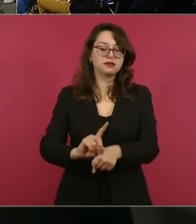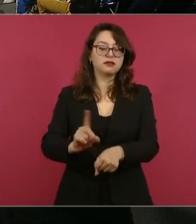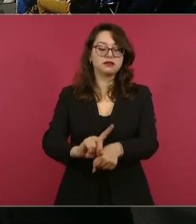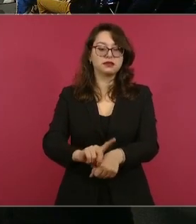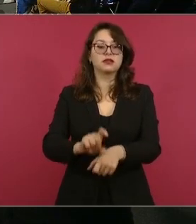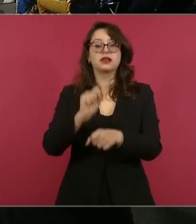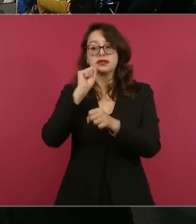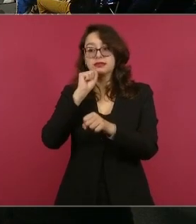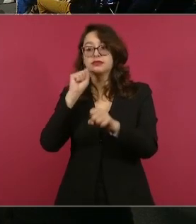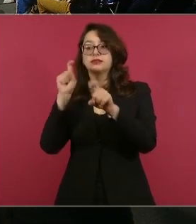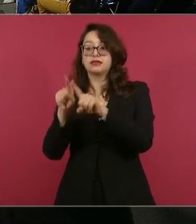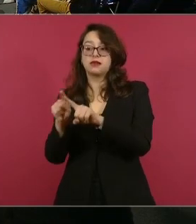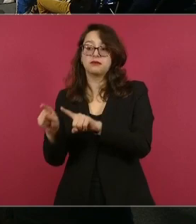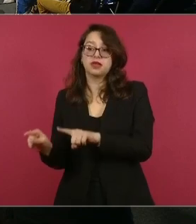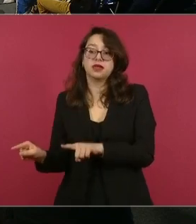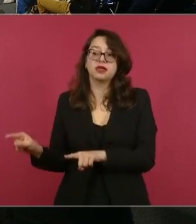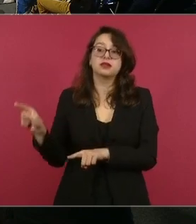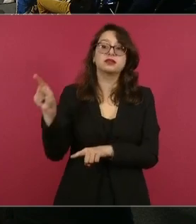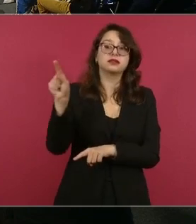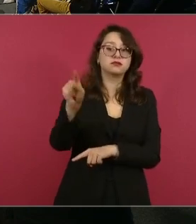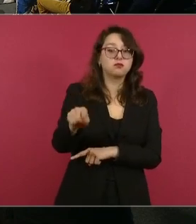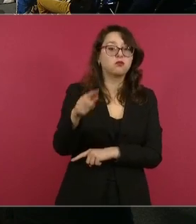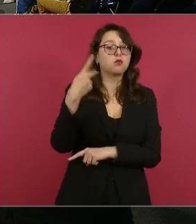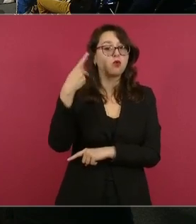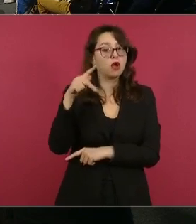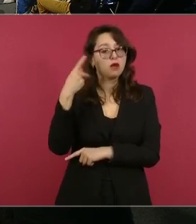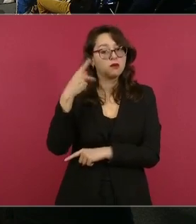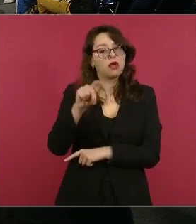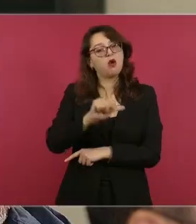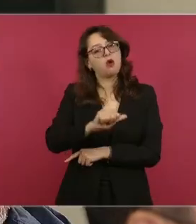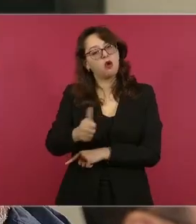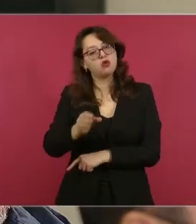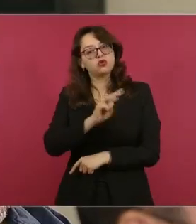sucede también en San José Acateno, allá en Puebla, presidente,